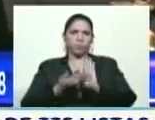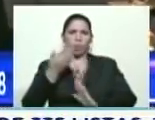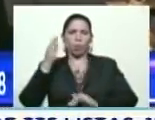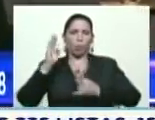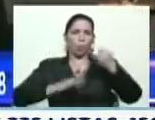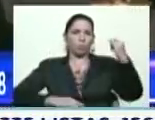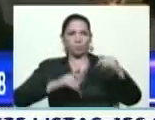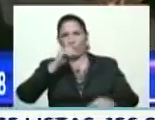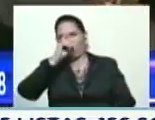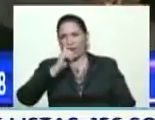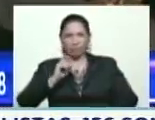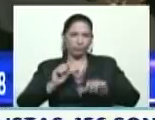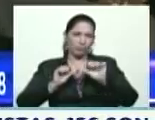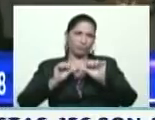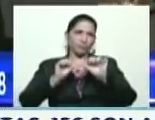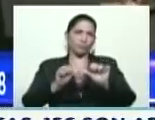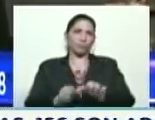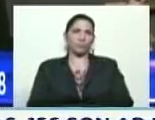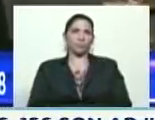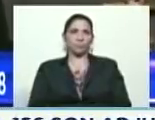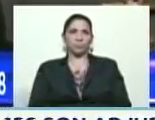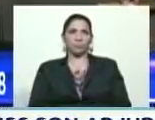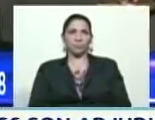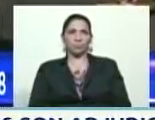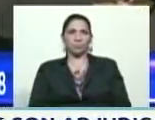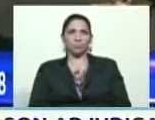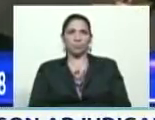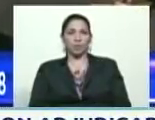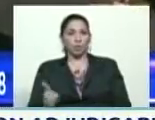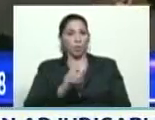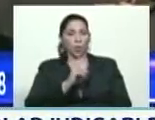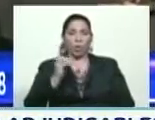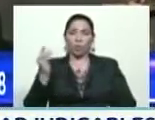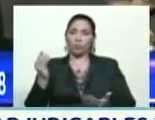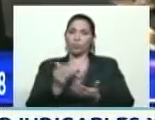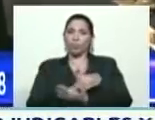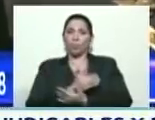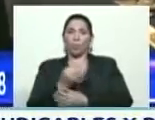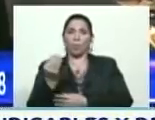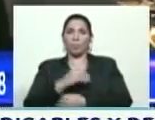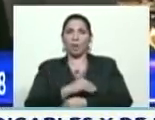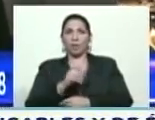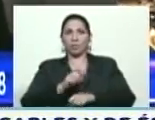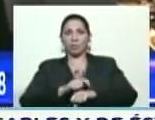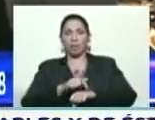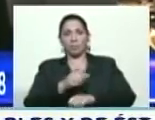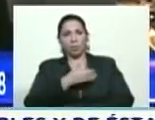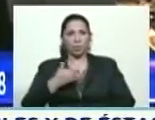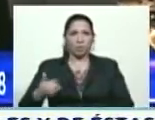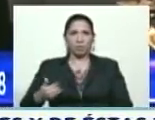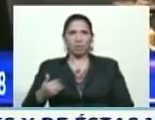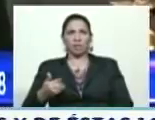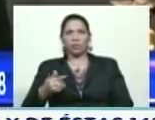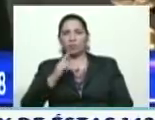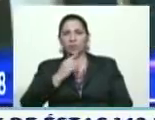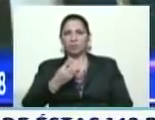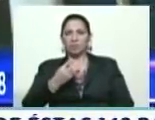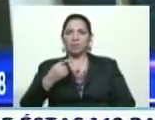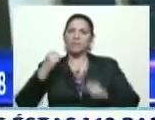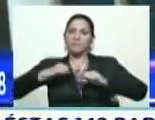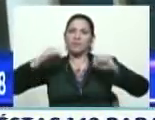años. Para no robarles más tiempo, quisiera decir lo siguiente. ¡Viva Rusia!